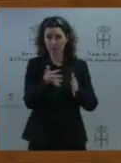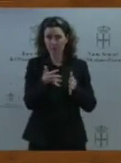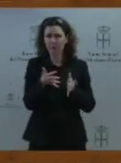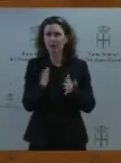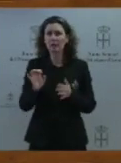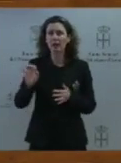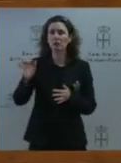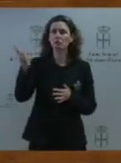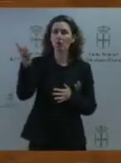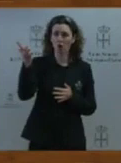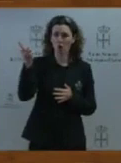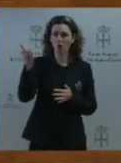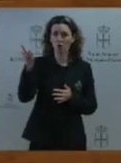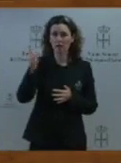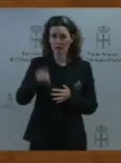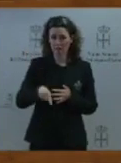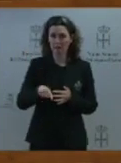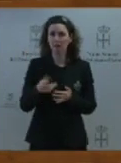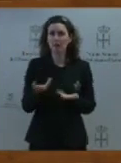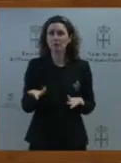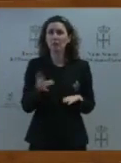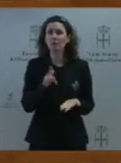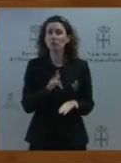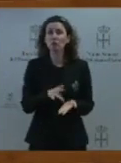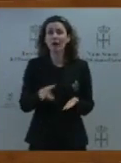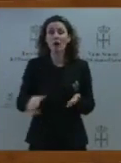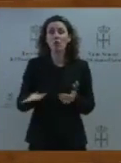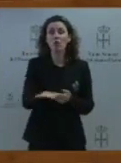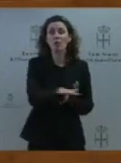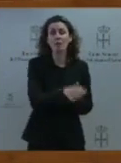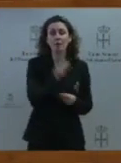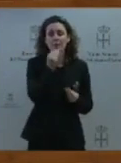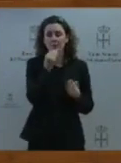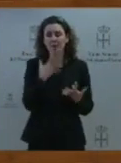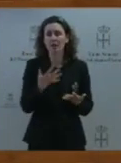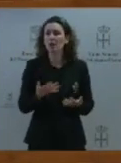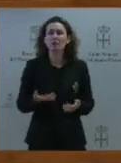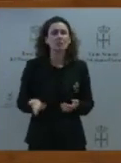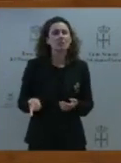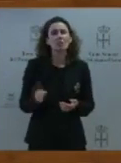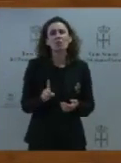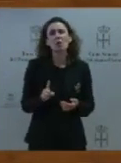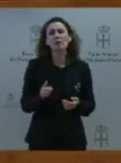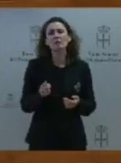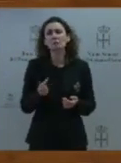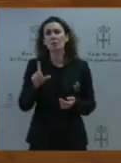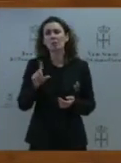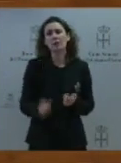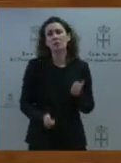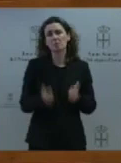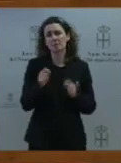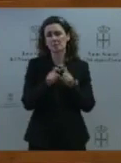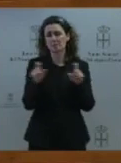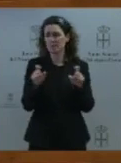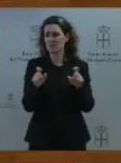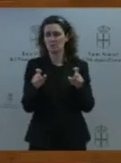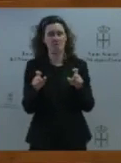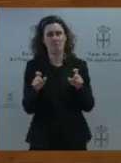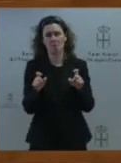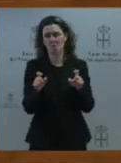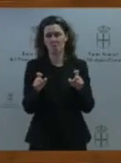en los sitios adecuados no En aquellos espacios donde les resulte más barato las empresas sino donde tengan que estar porque yo pregunto